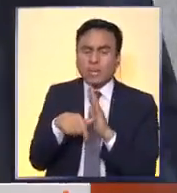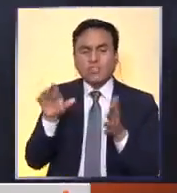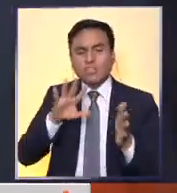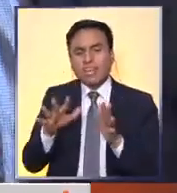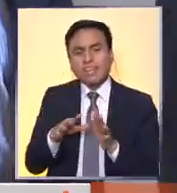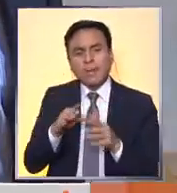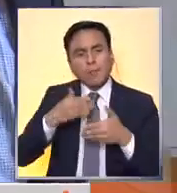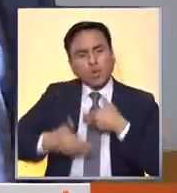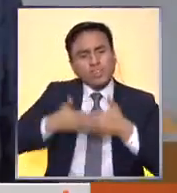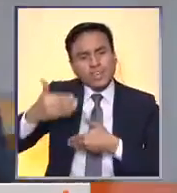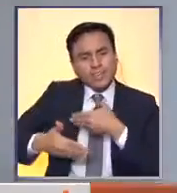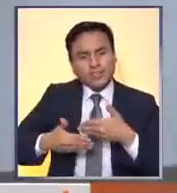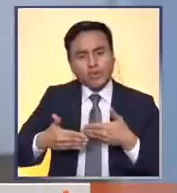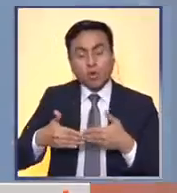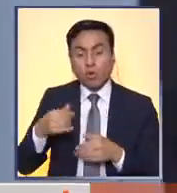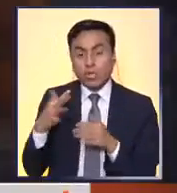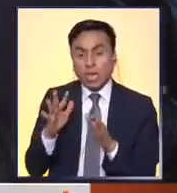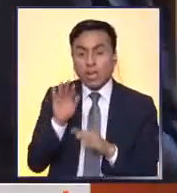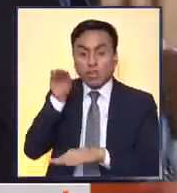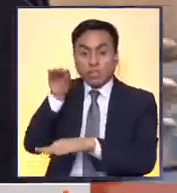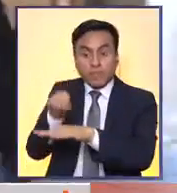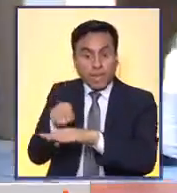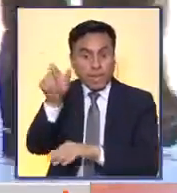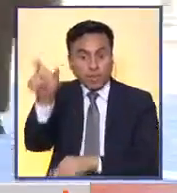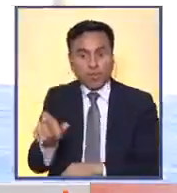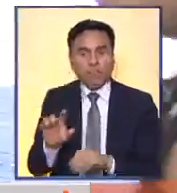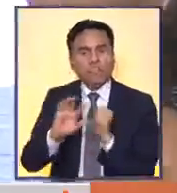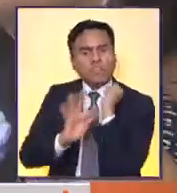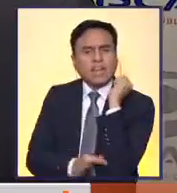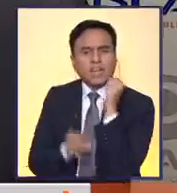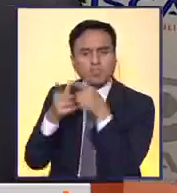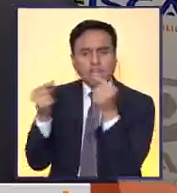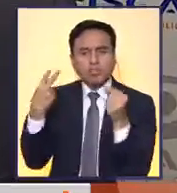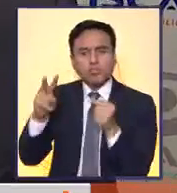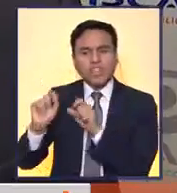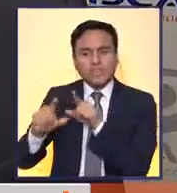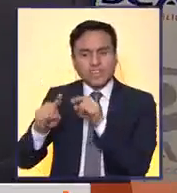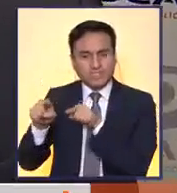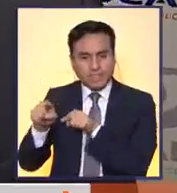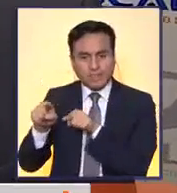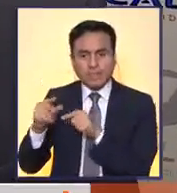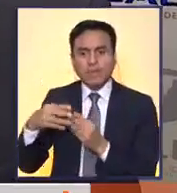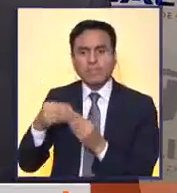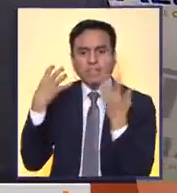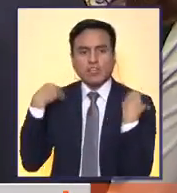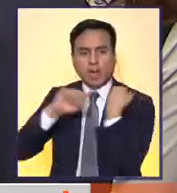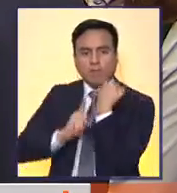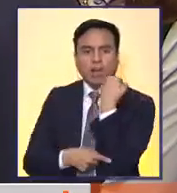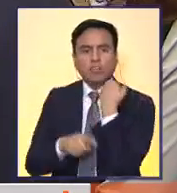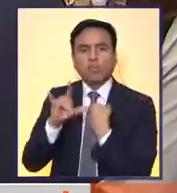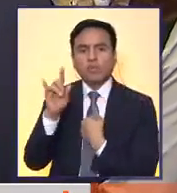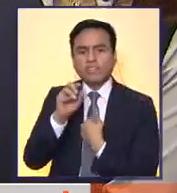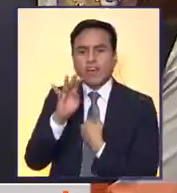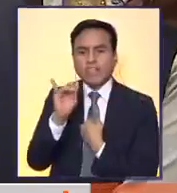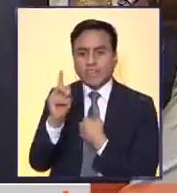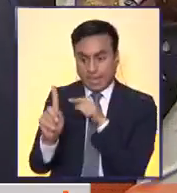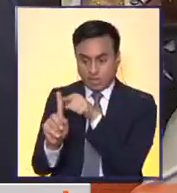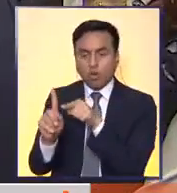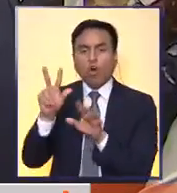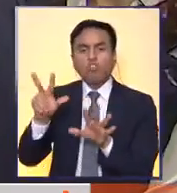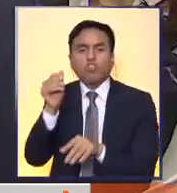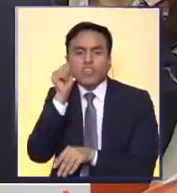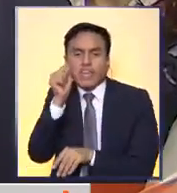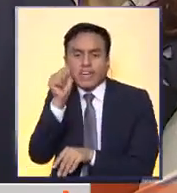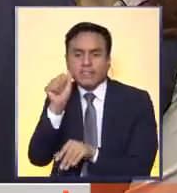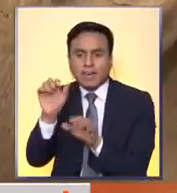este proceso una vez notificado el fiscal nacional y su defensa encabezada por el abogado luis bates tiene ocho días para